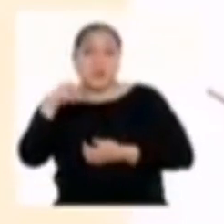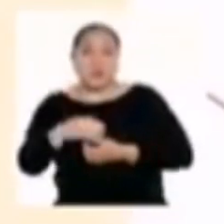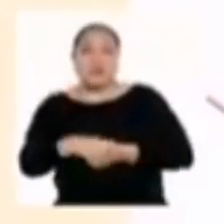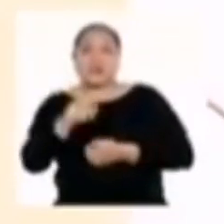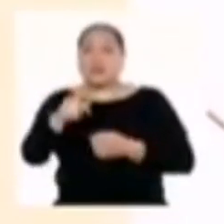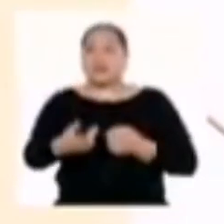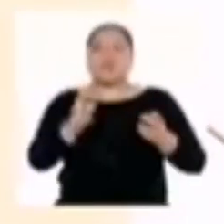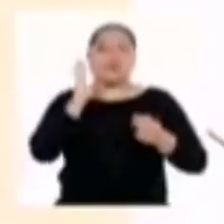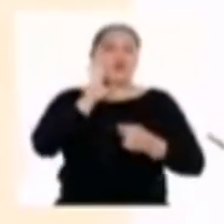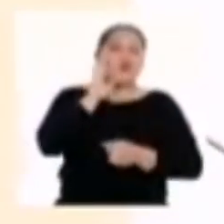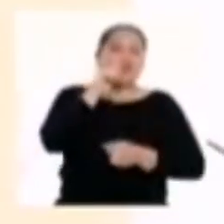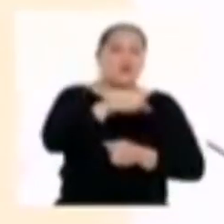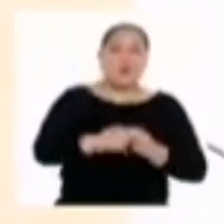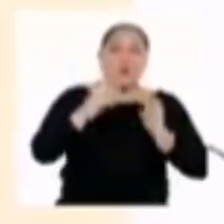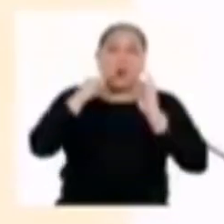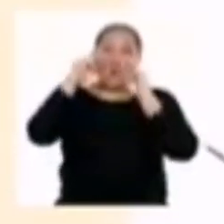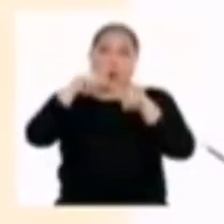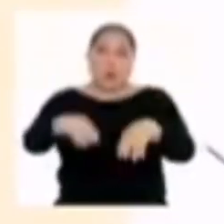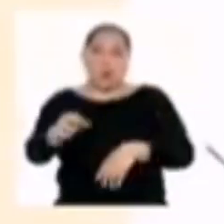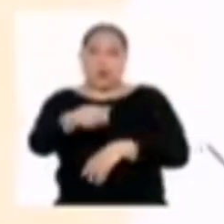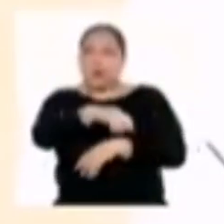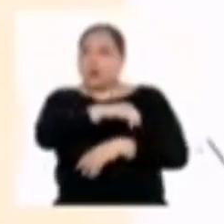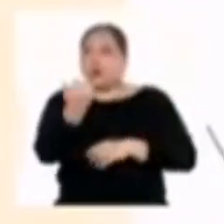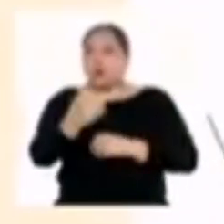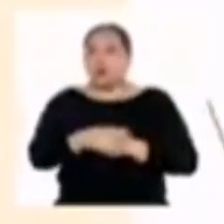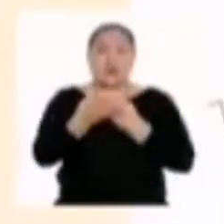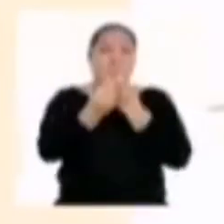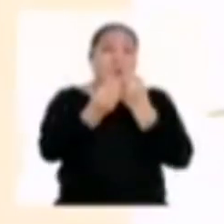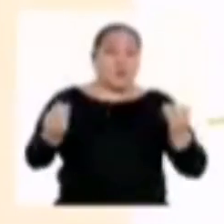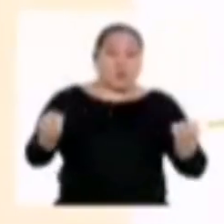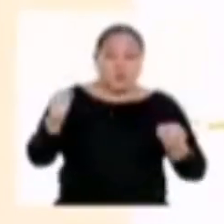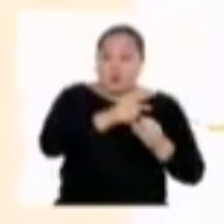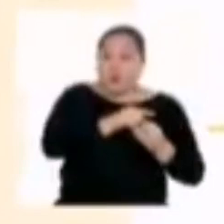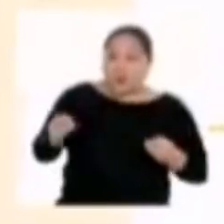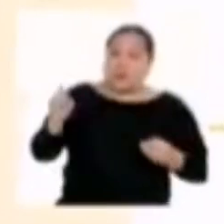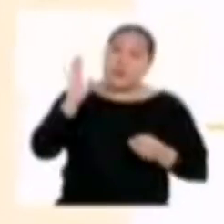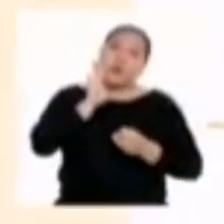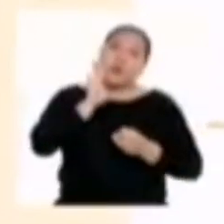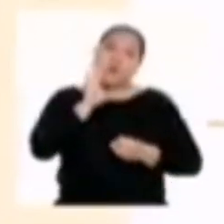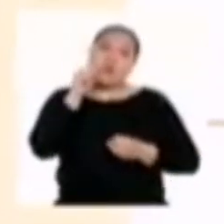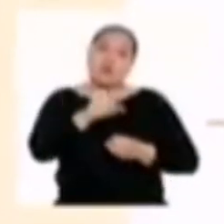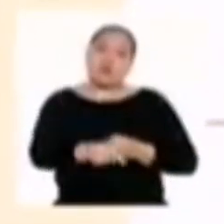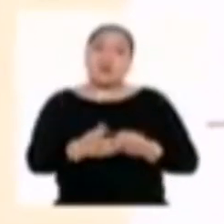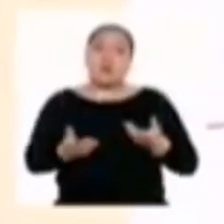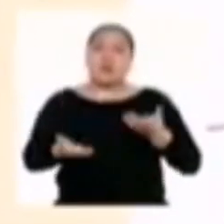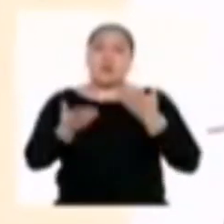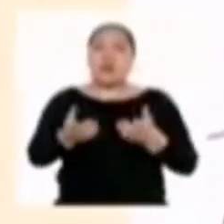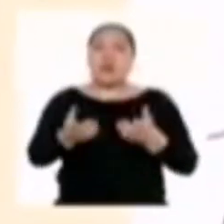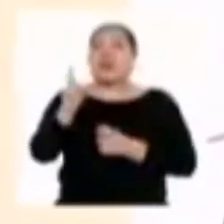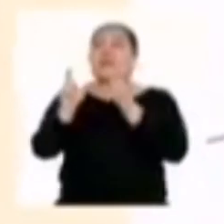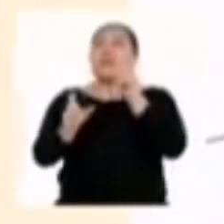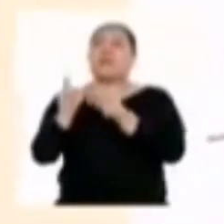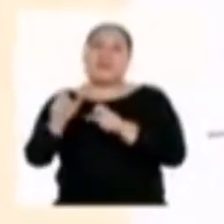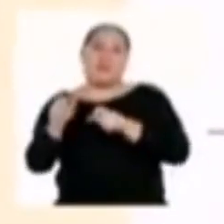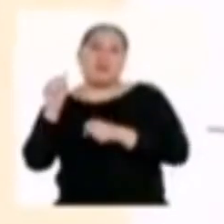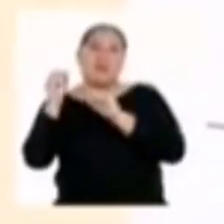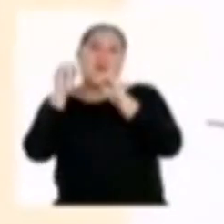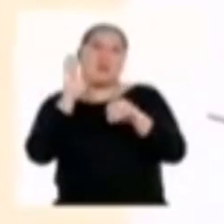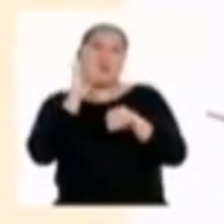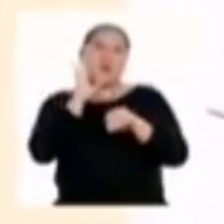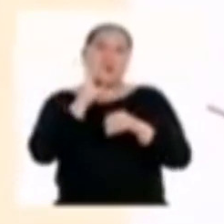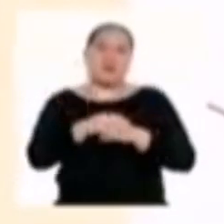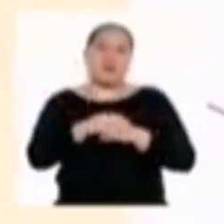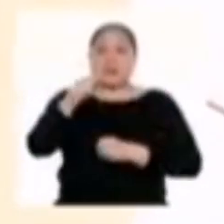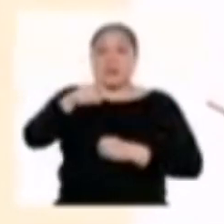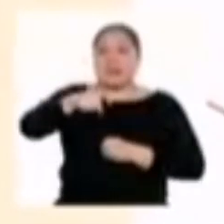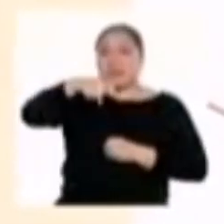nuestro mar peruano y muchos otros ecosistemas, y la gran mayoría de esta contaminación es producida por el ser humano. Por ello se debe tomar